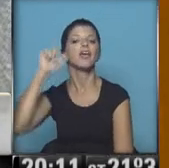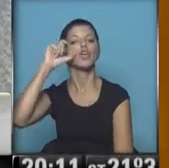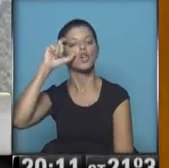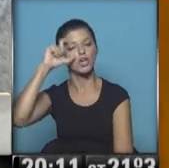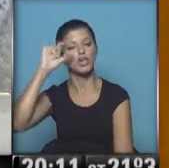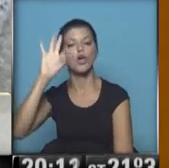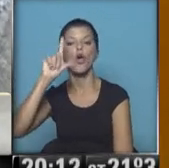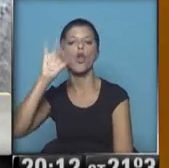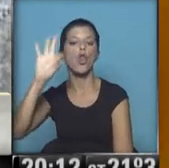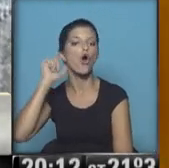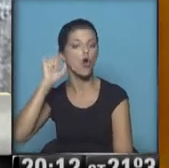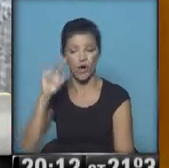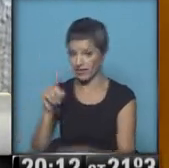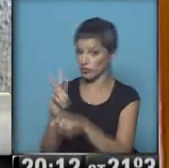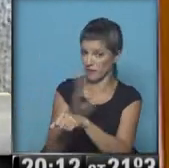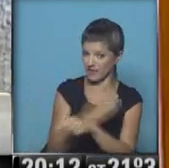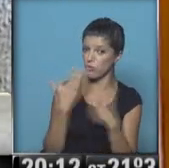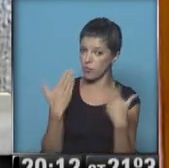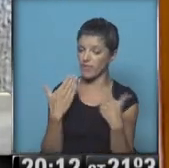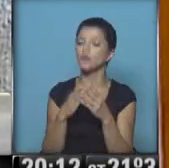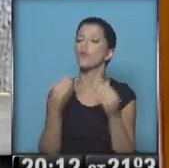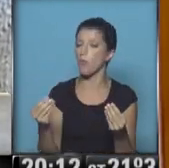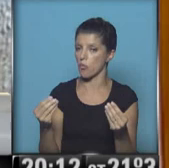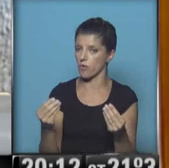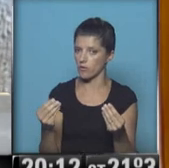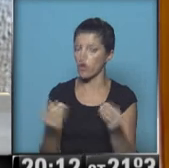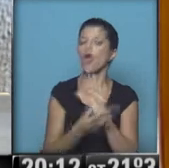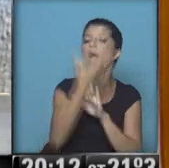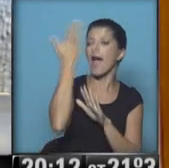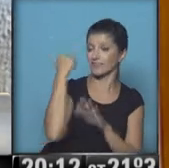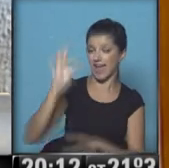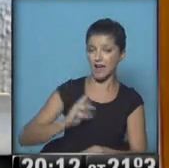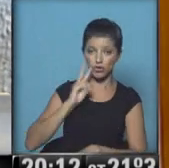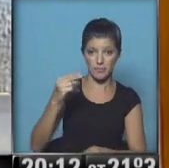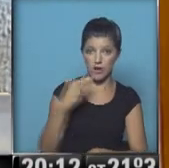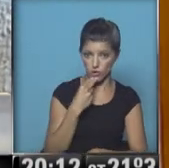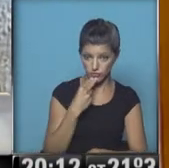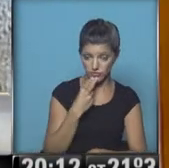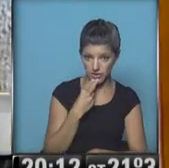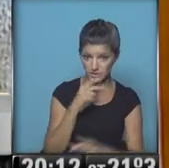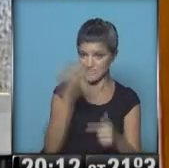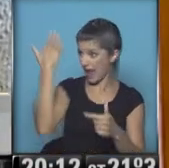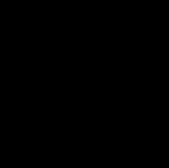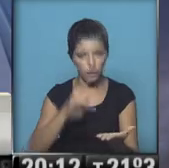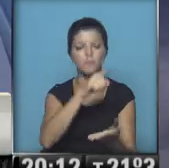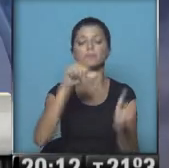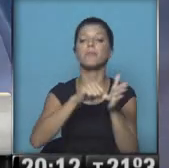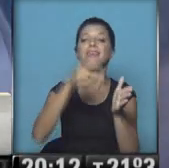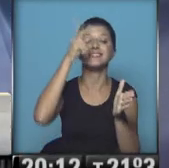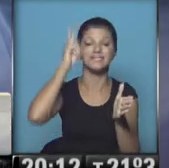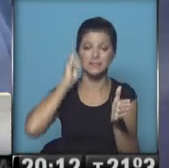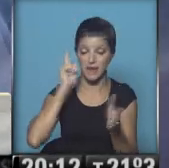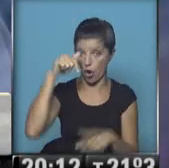puede prever esto y por qué? Como ocurrió con el Puyehue en el 2011, ahora tenemos de nuevo un